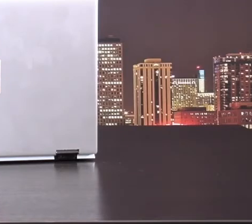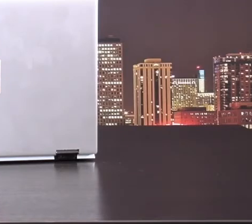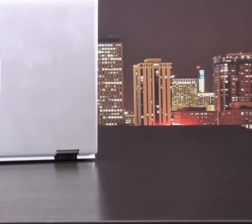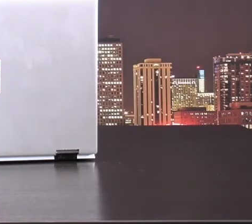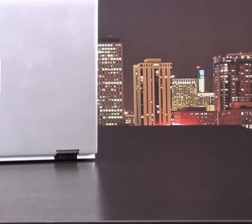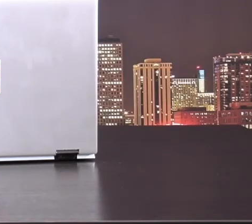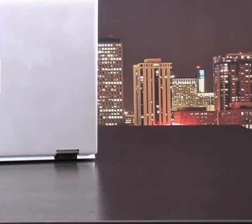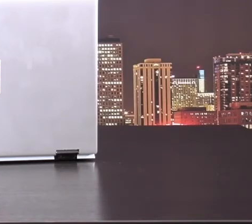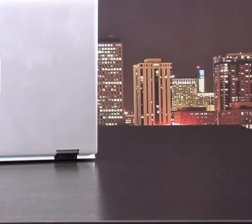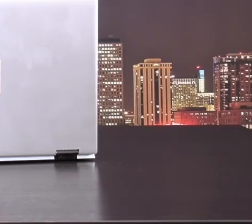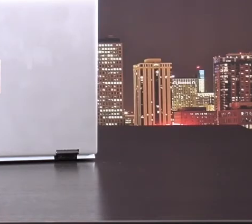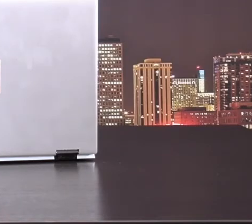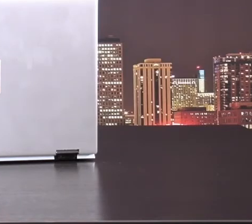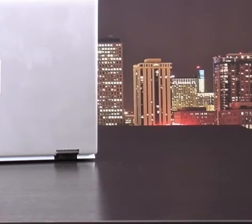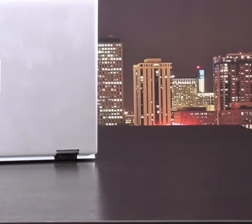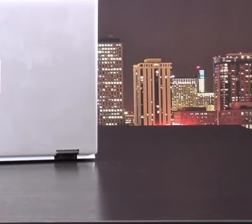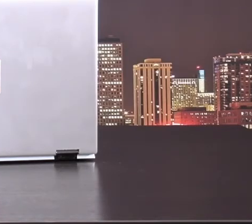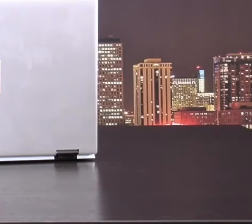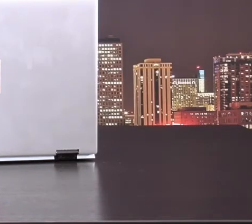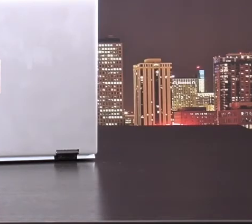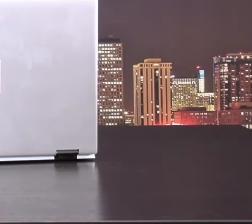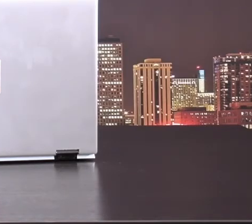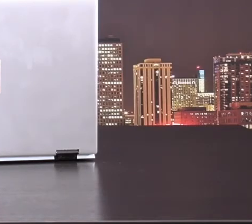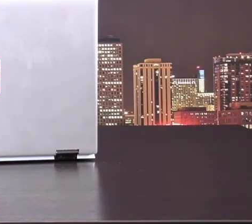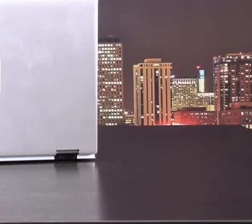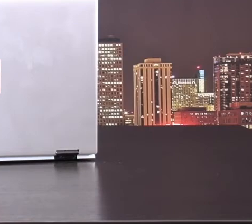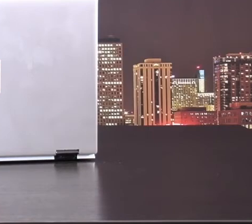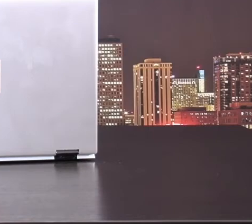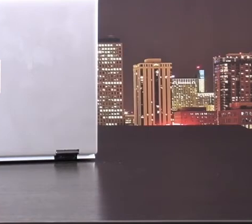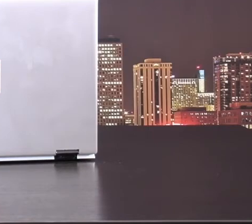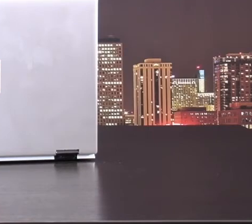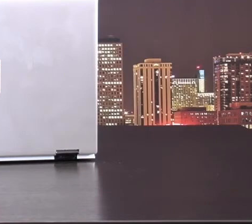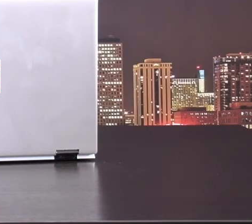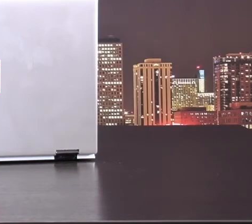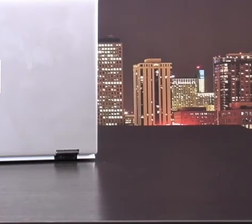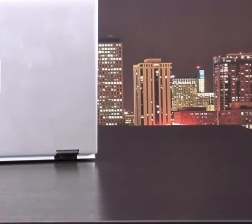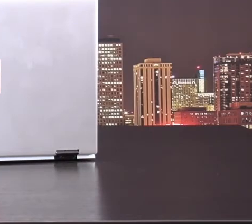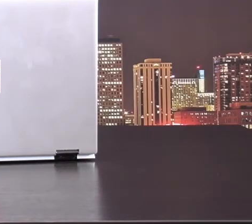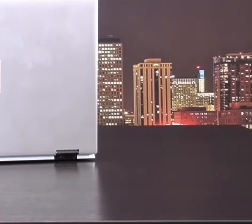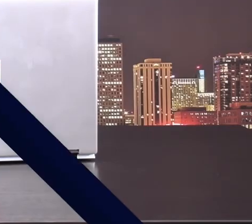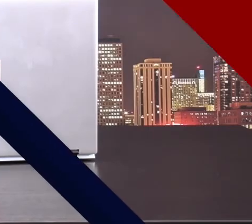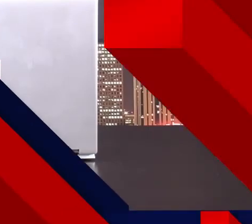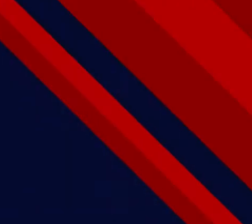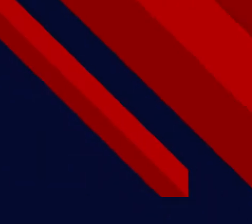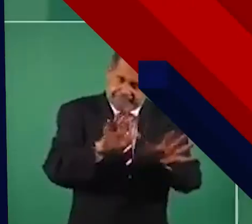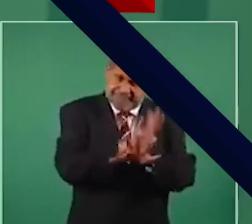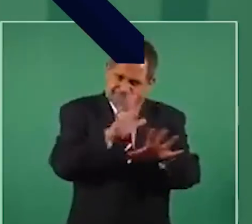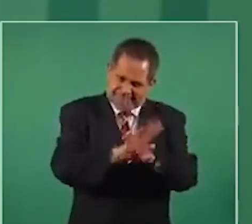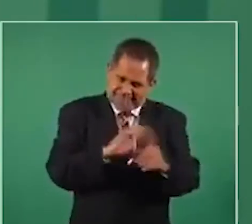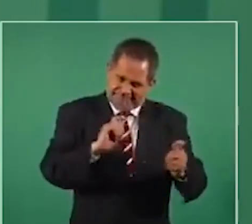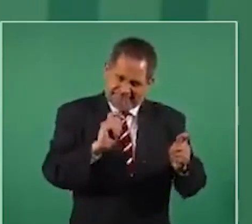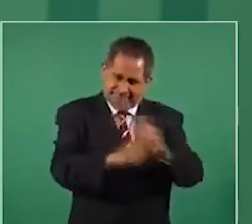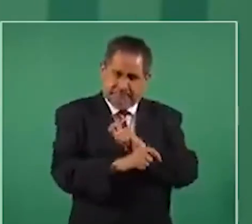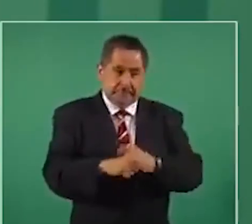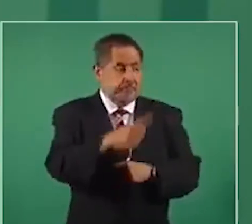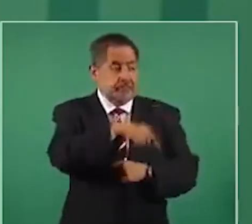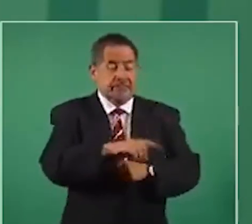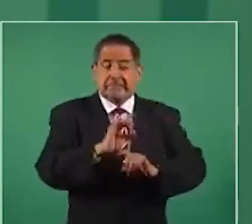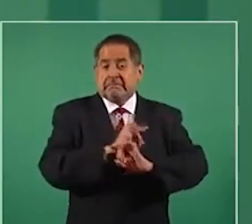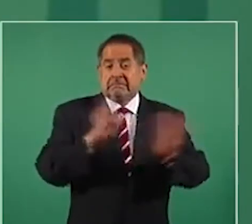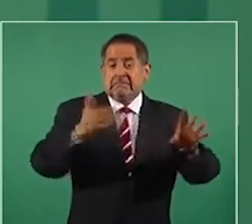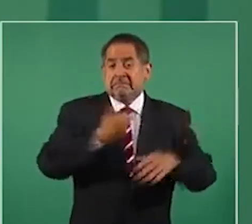clasismo el racismo la discriminación concluyó no les va a gustar a los